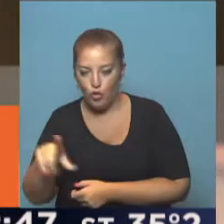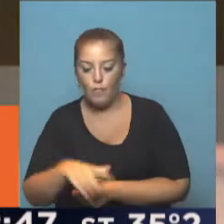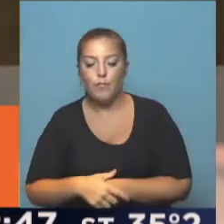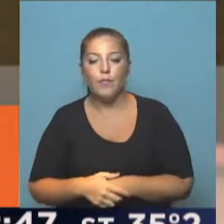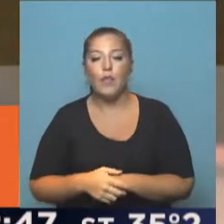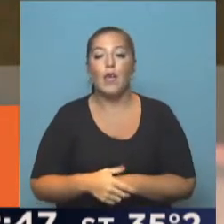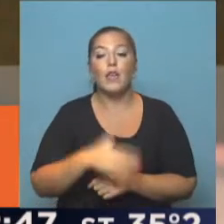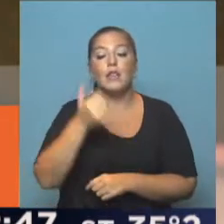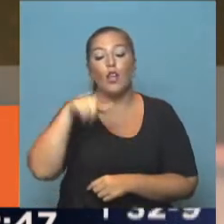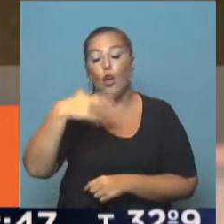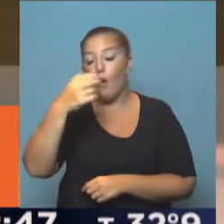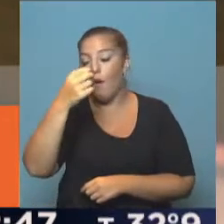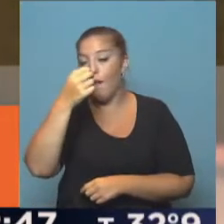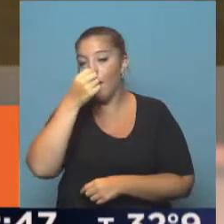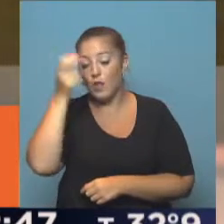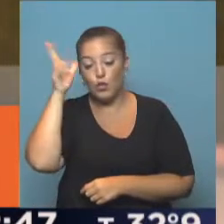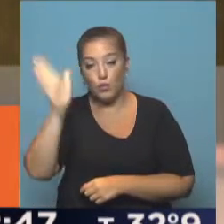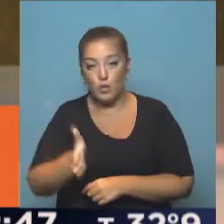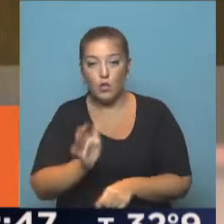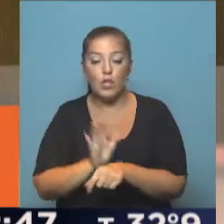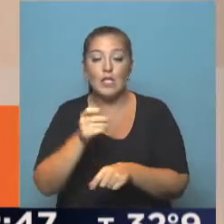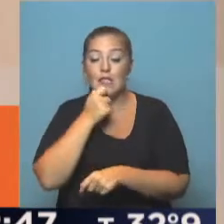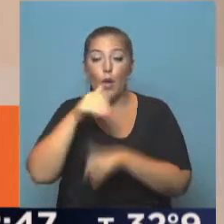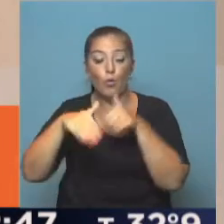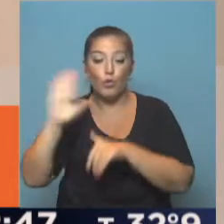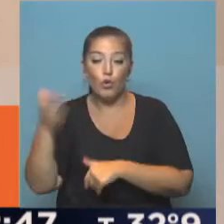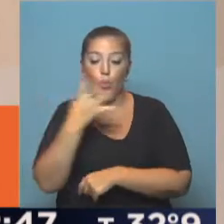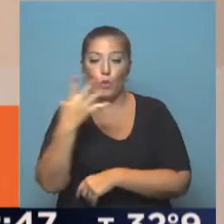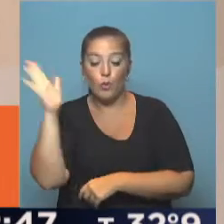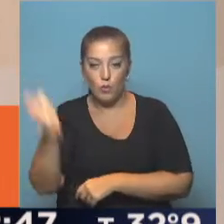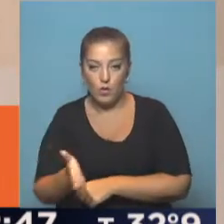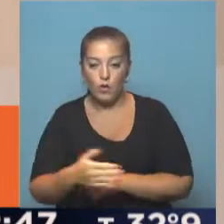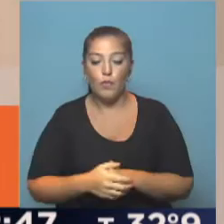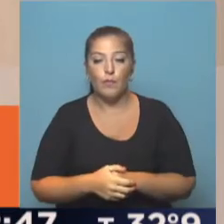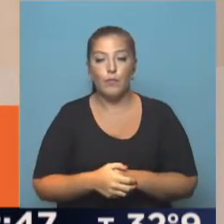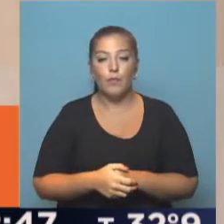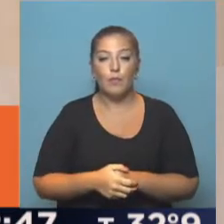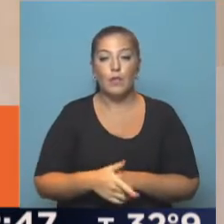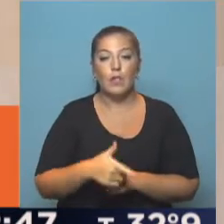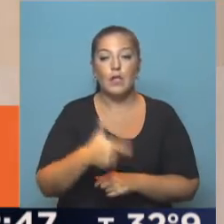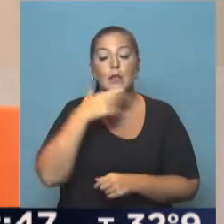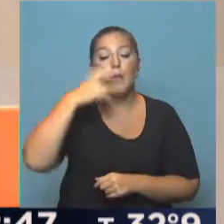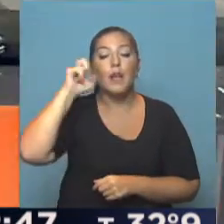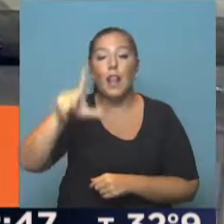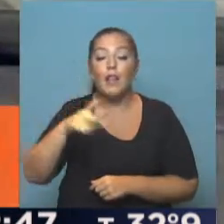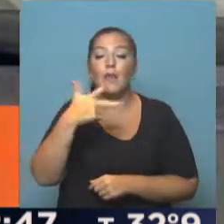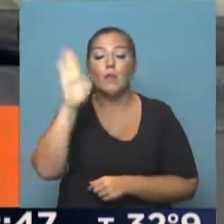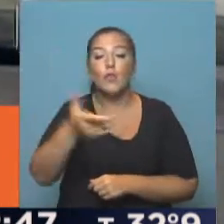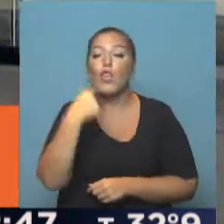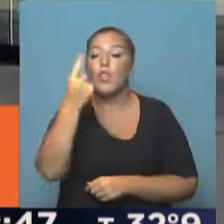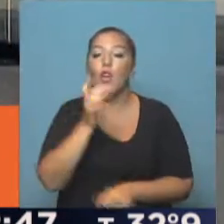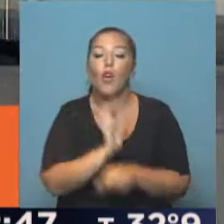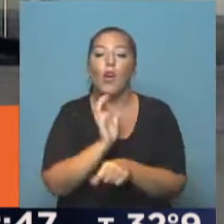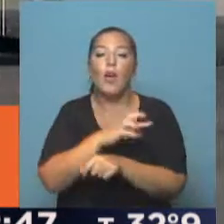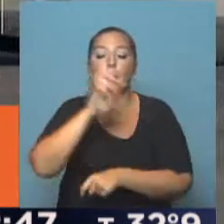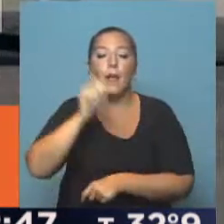con el 28, si votaran en bloque, sería un 44%. Iván Espinel, que sacó un 3%, dijo que su